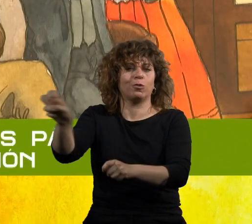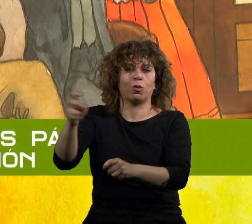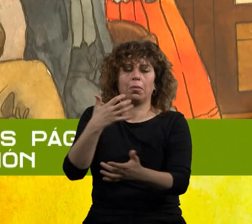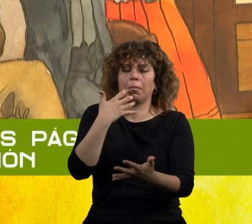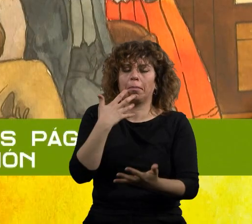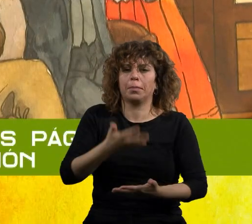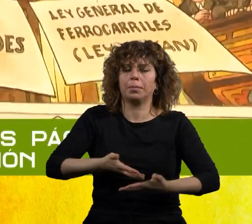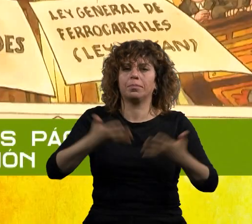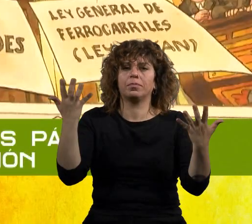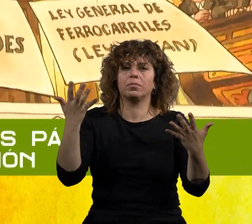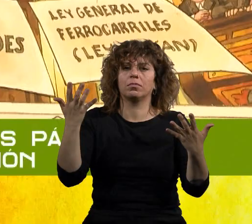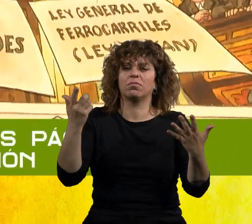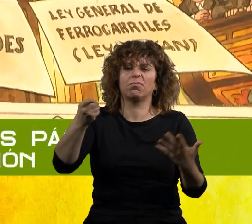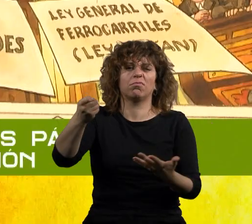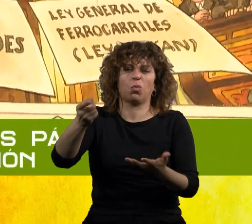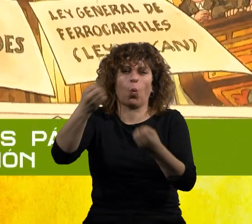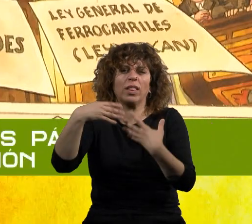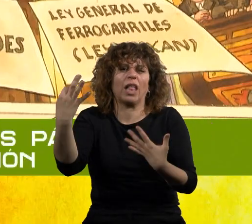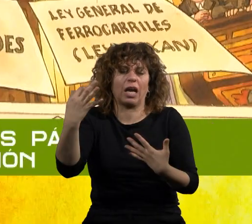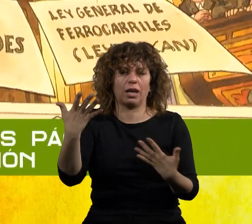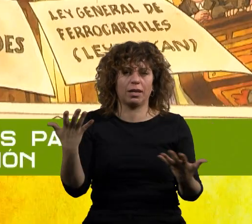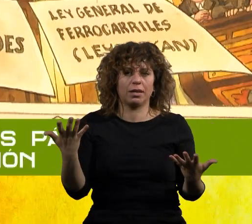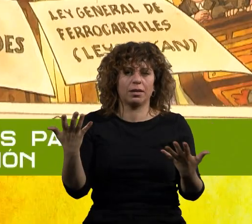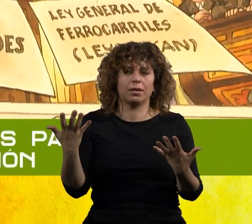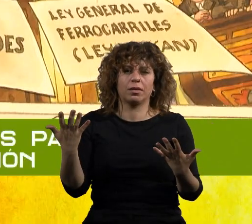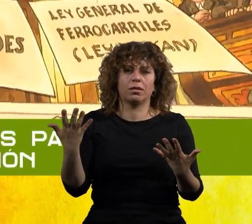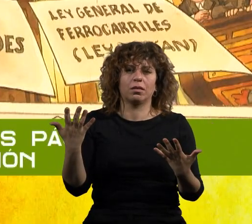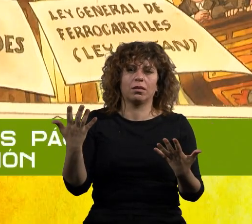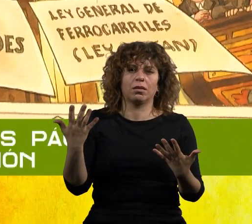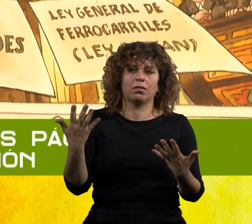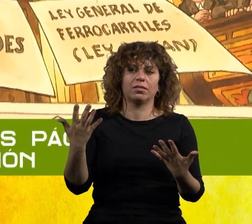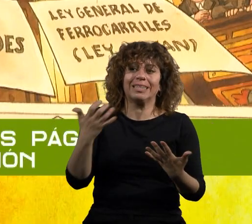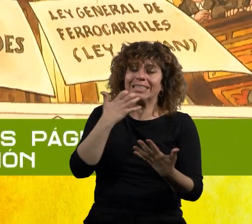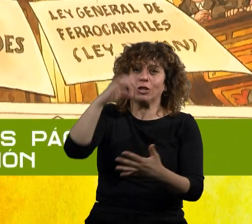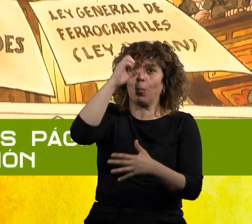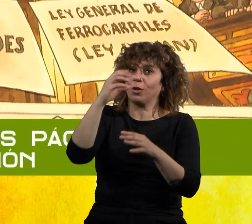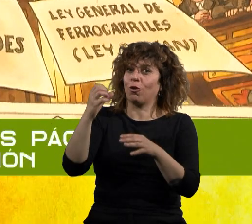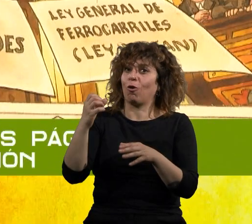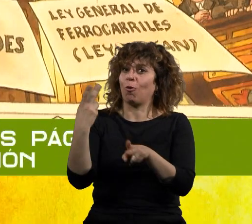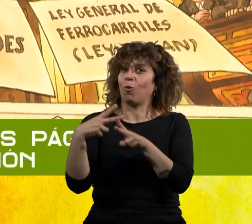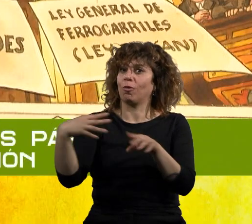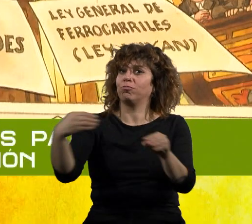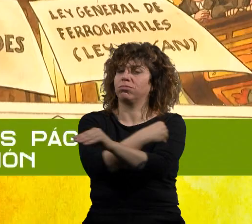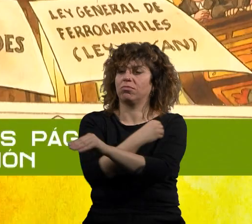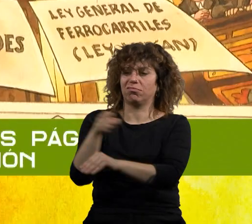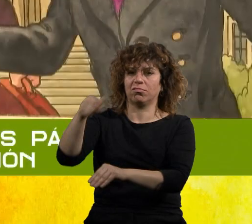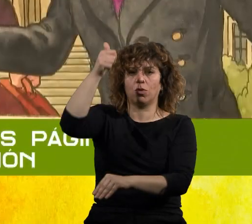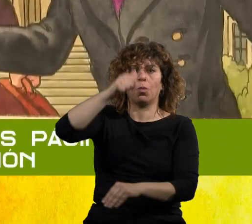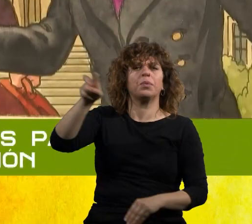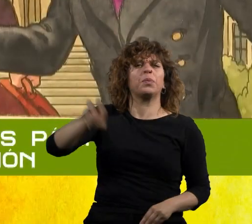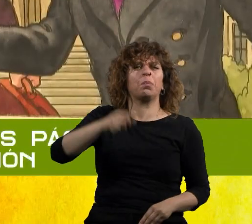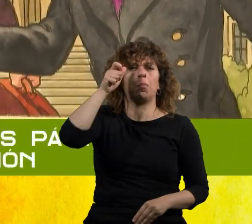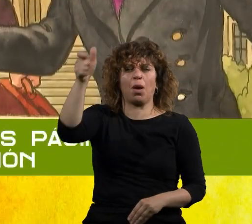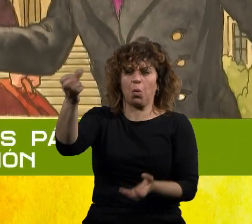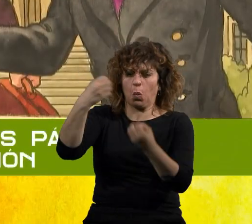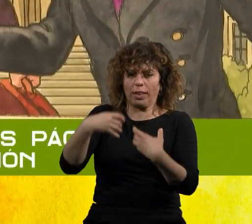bueno, ¿qué nos va a contar los que no estaban muy de acuerdo con sus ideas? Pues ya, si este hombre viene de un pueblo,